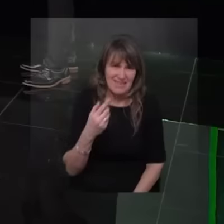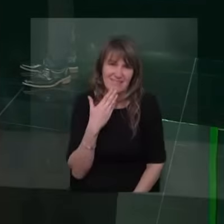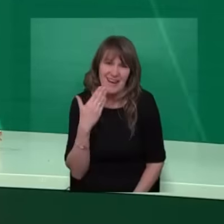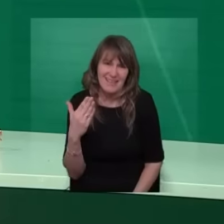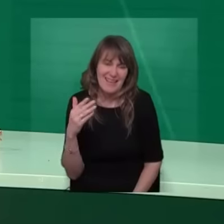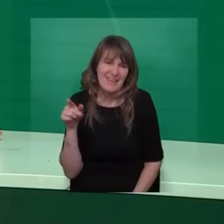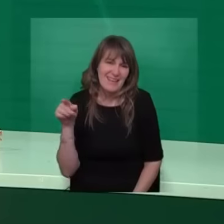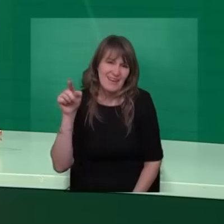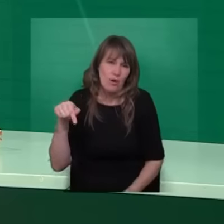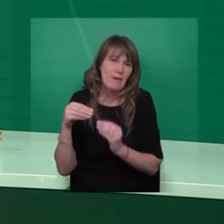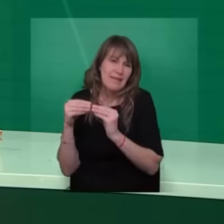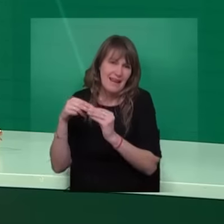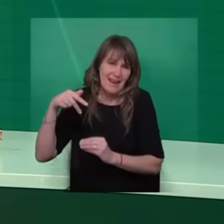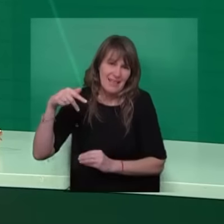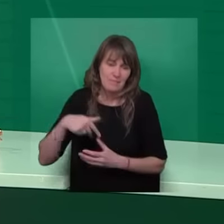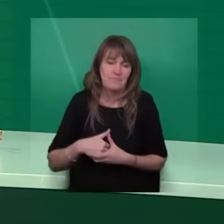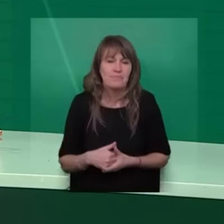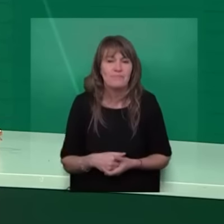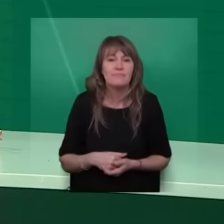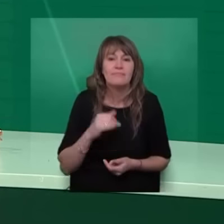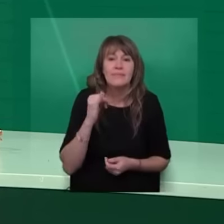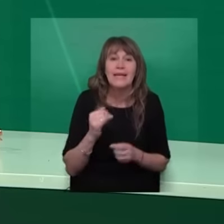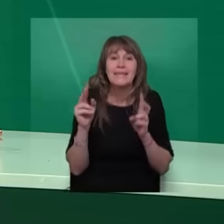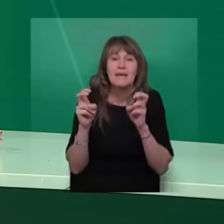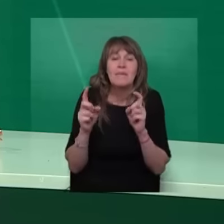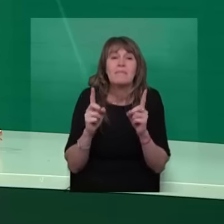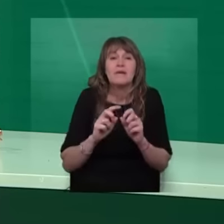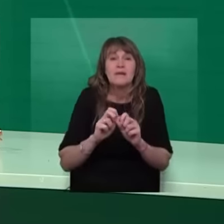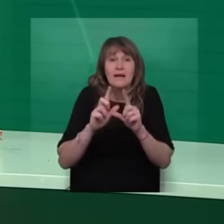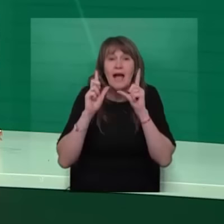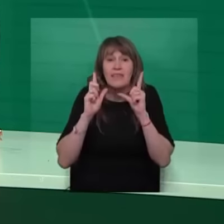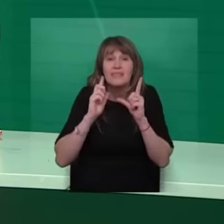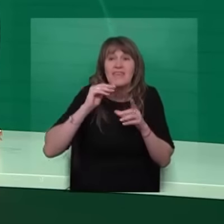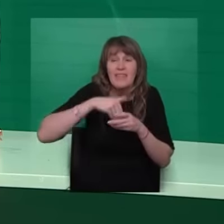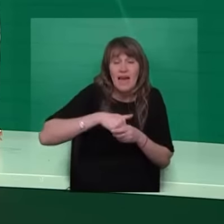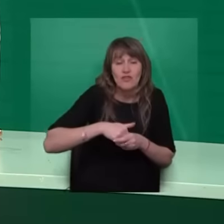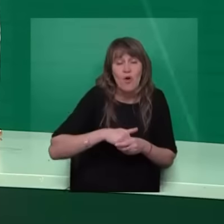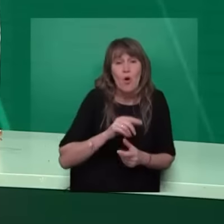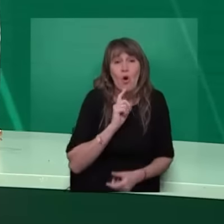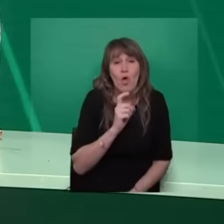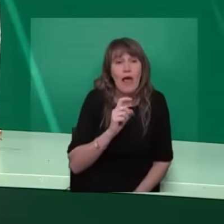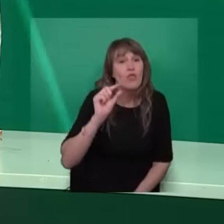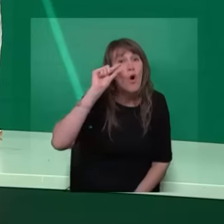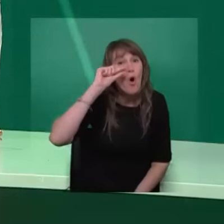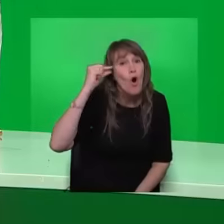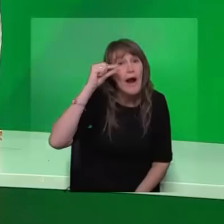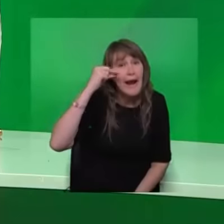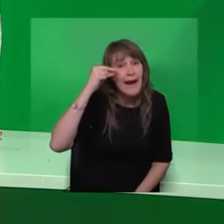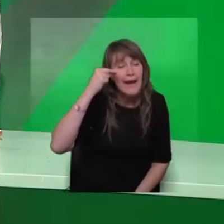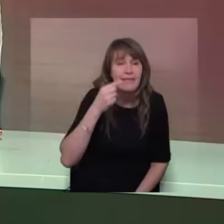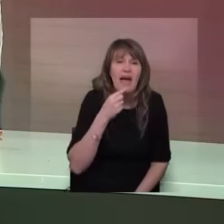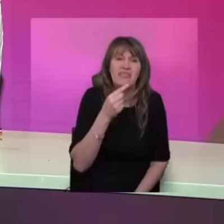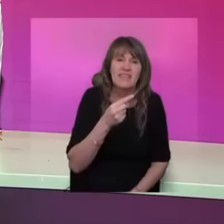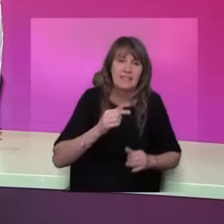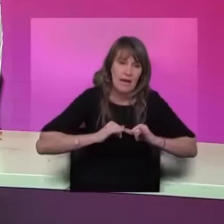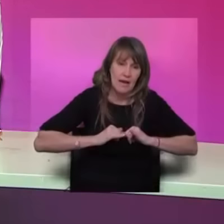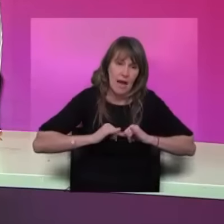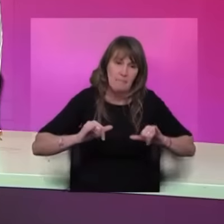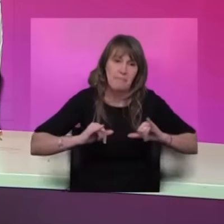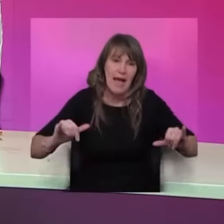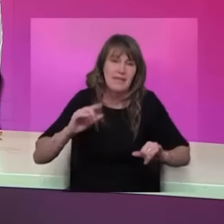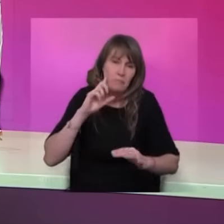Natalia sí de alguna forma seguimos en tema el candidato presidencial Colorado Andrés Ojeda aseguró que su campaña será de